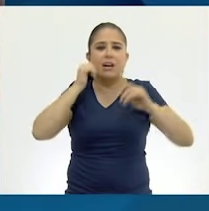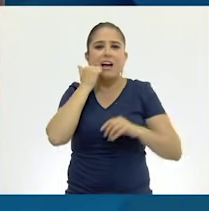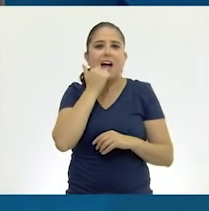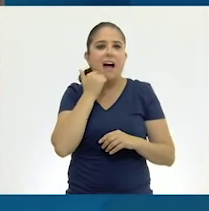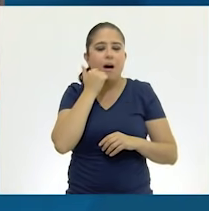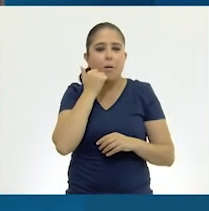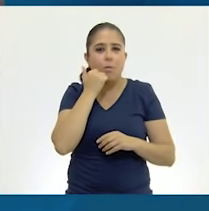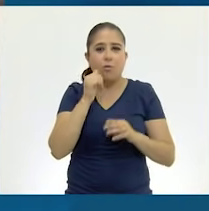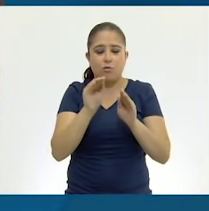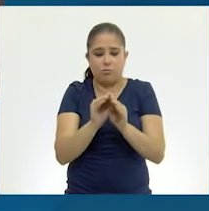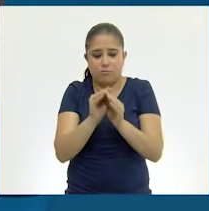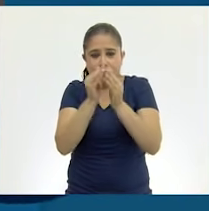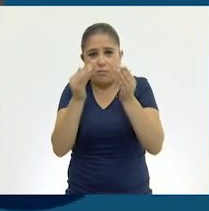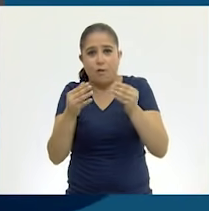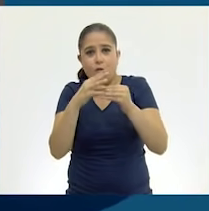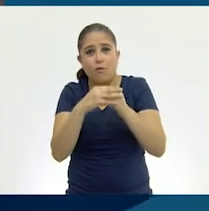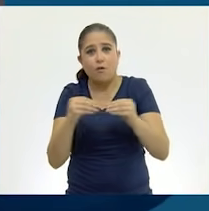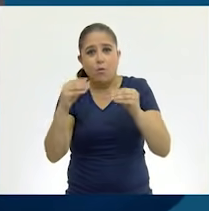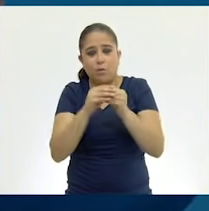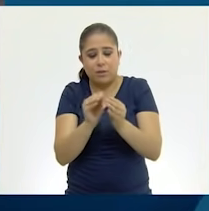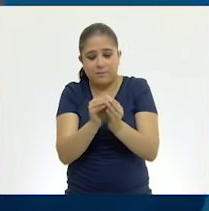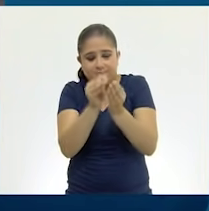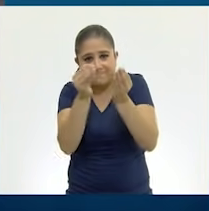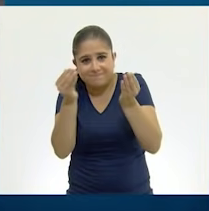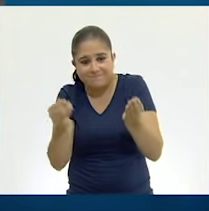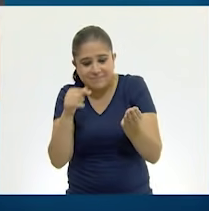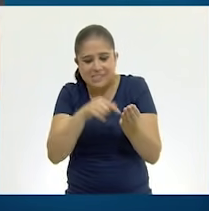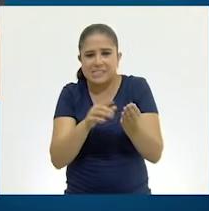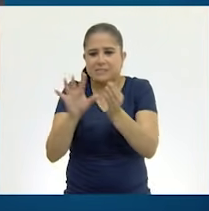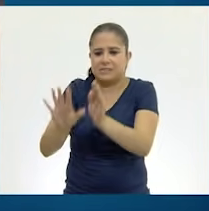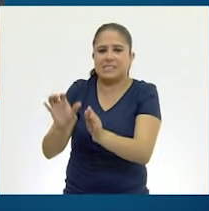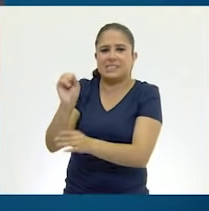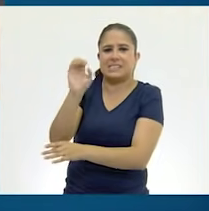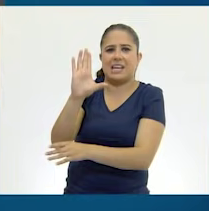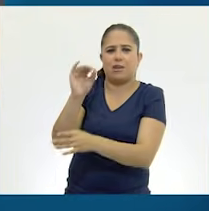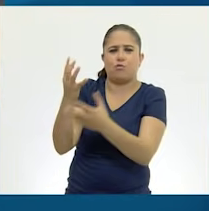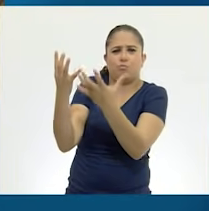Se abre la fruta y se pone a secar. Y